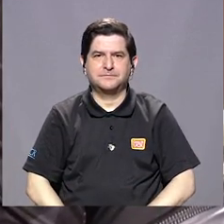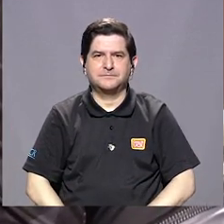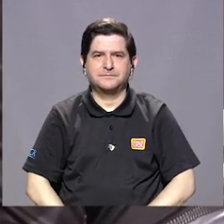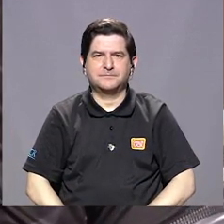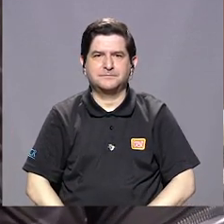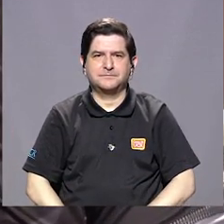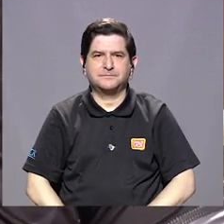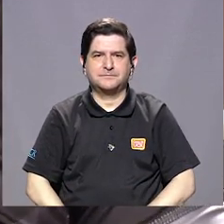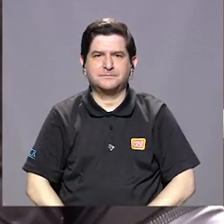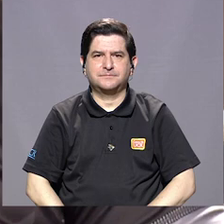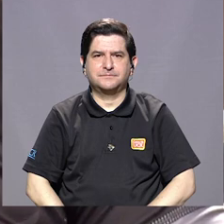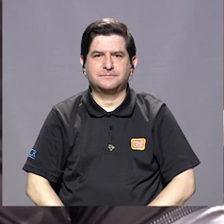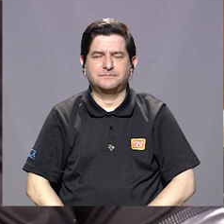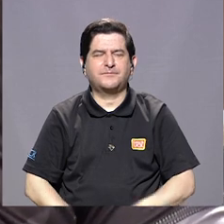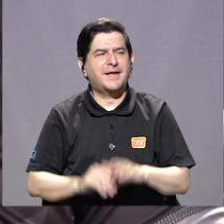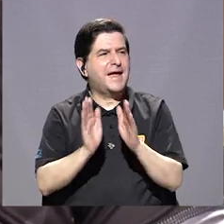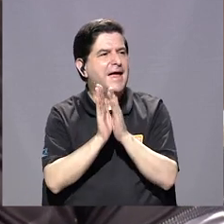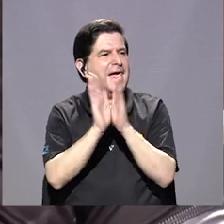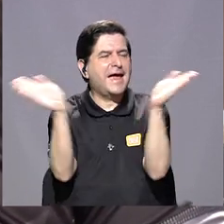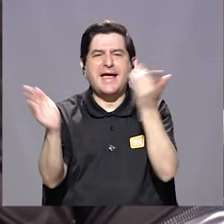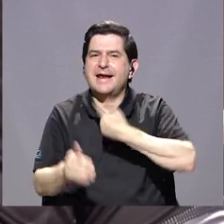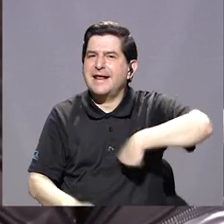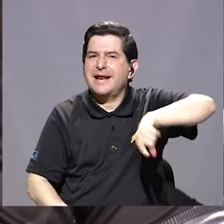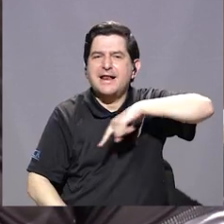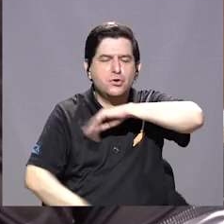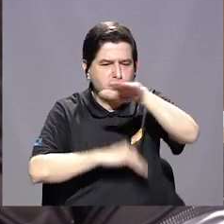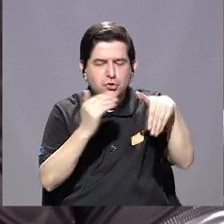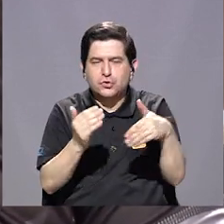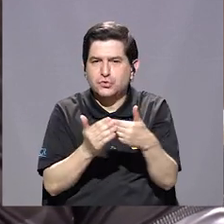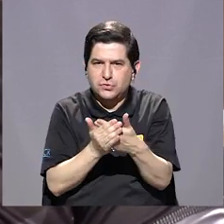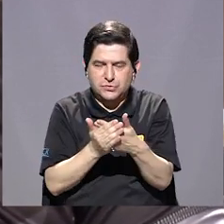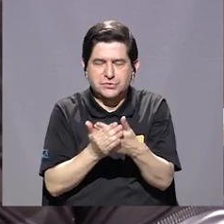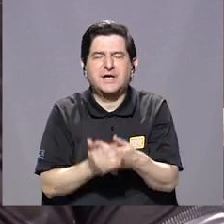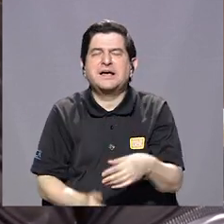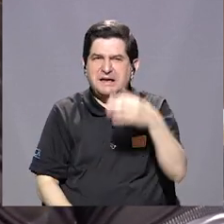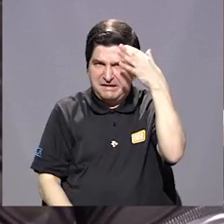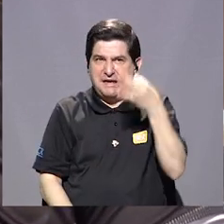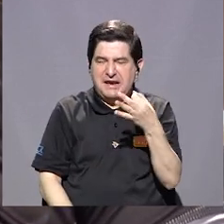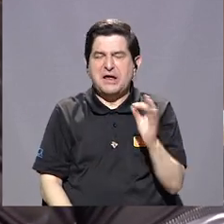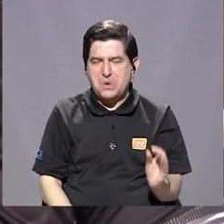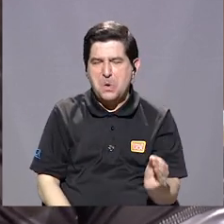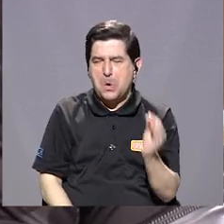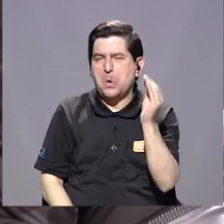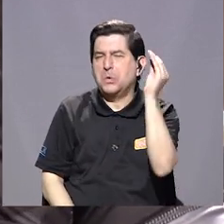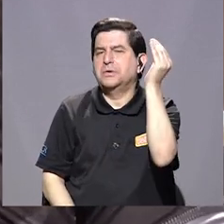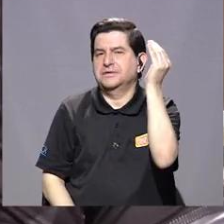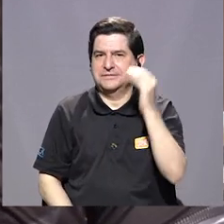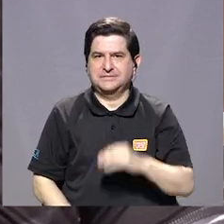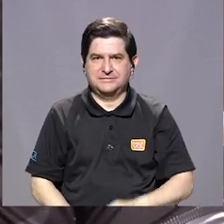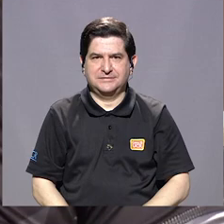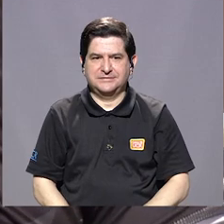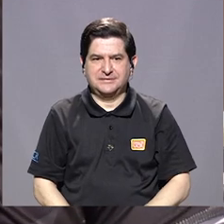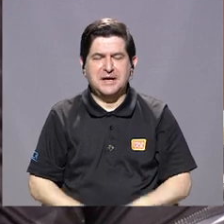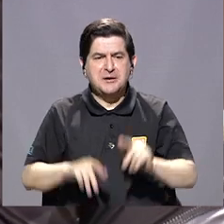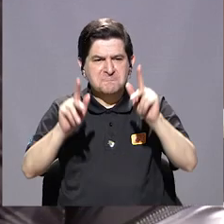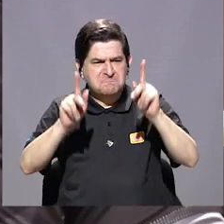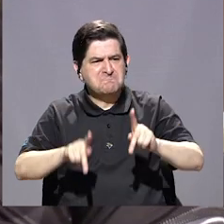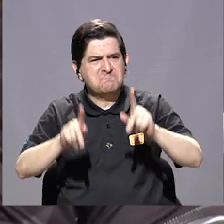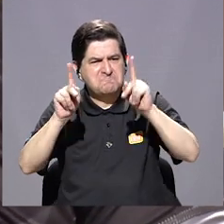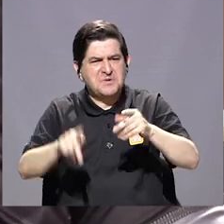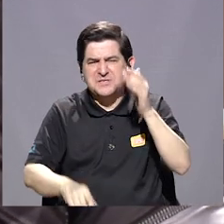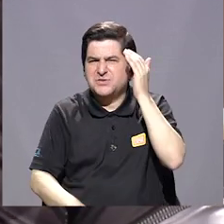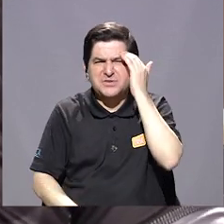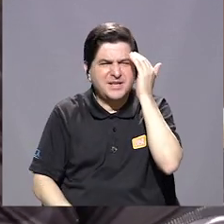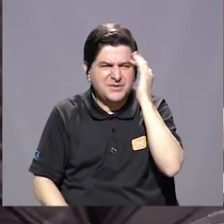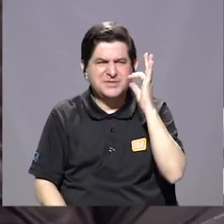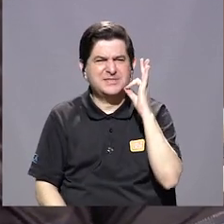Cuando en general nosotros todos creo que podemos decir que cuando somos jóvenes somos gente que no sabe bien